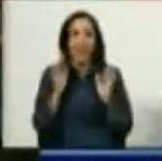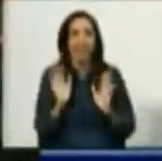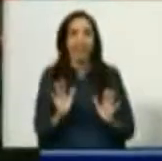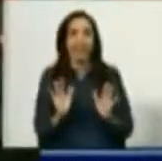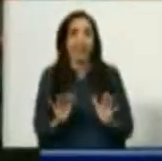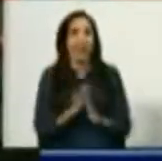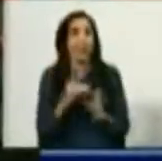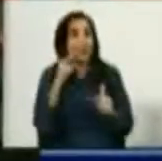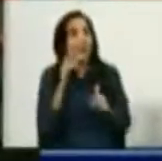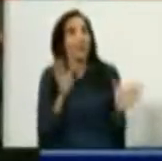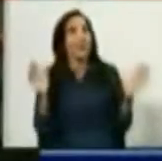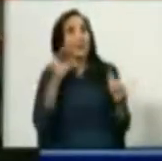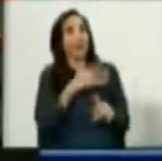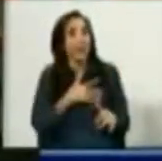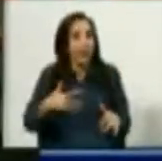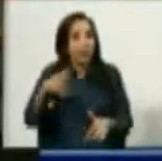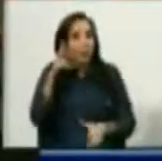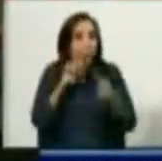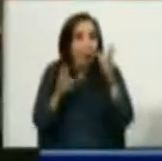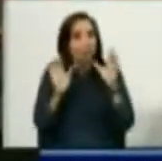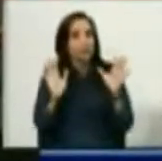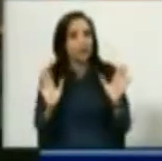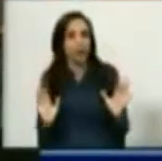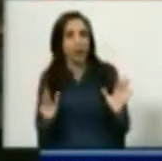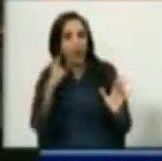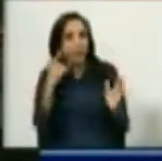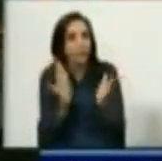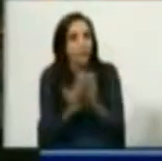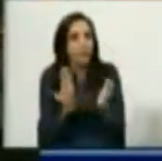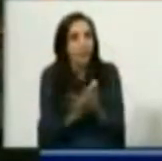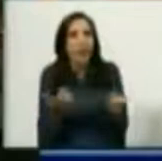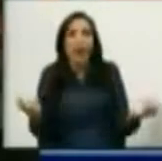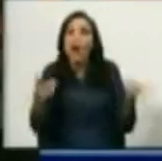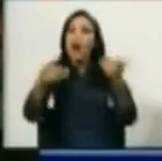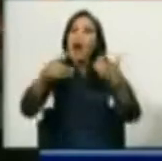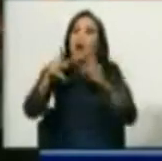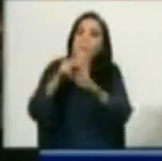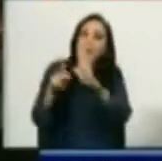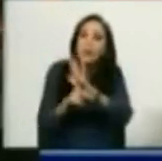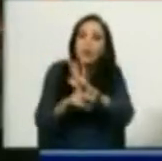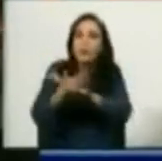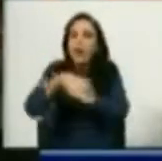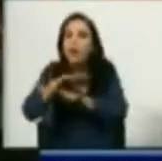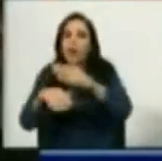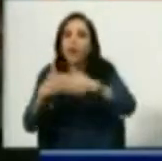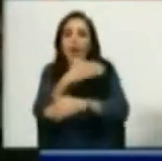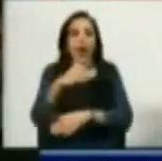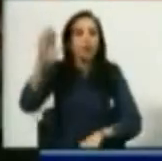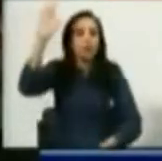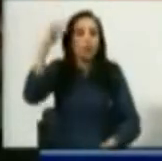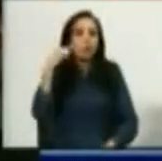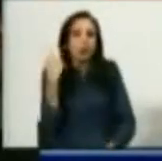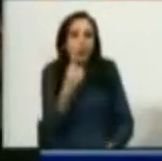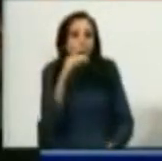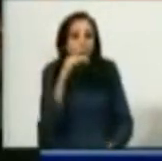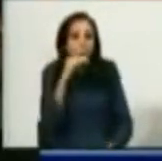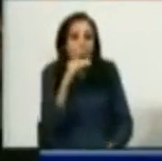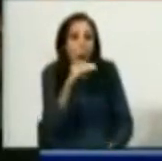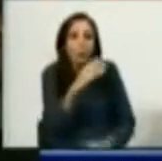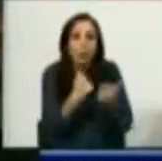Ah ya aquí es donde yo quiero ver porque uno va a ser programado para otro lado y pregunta por los tiburones la mano mía levantada